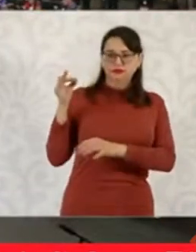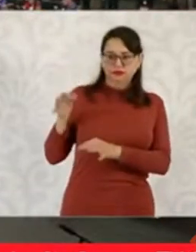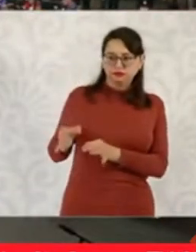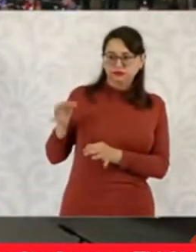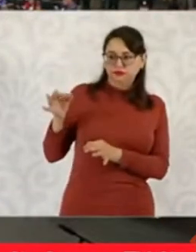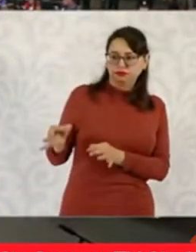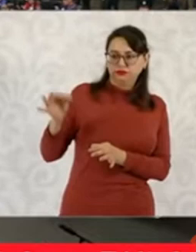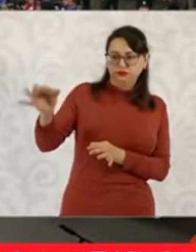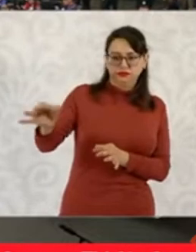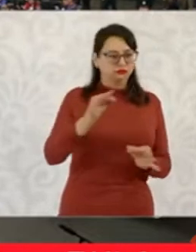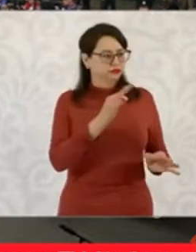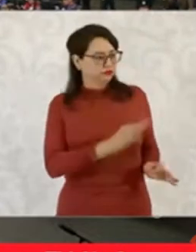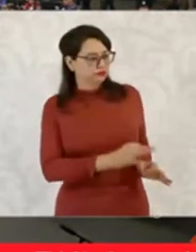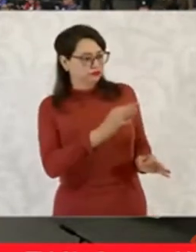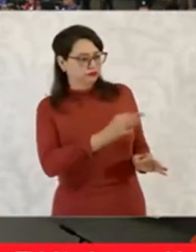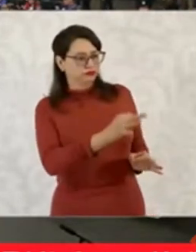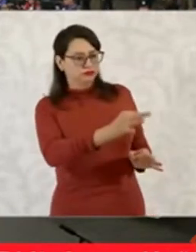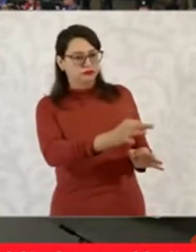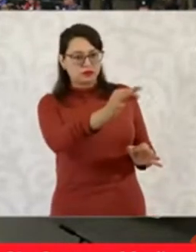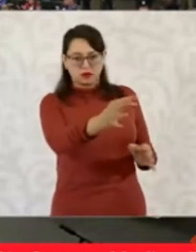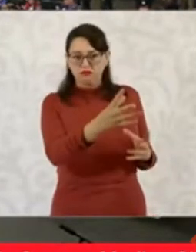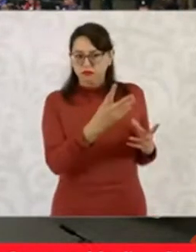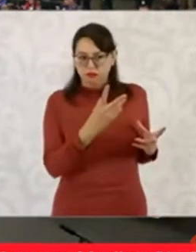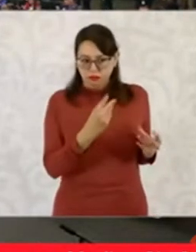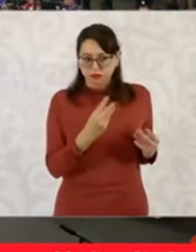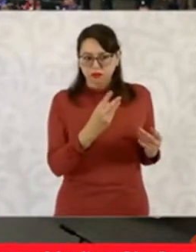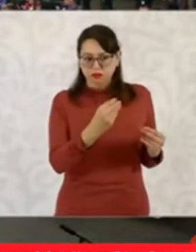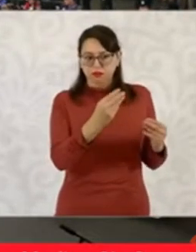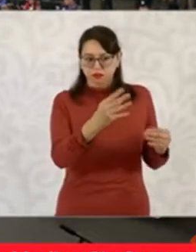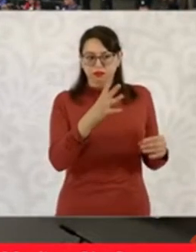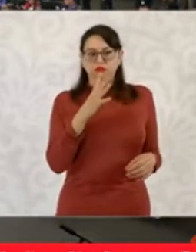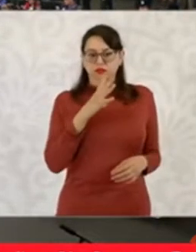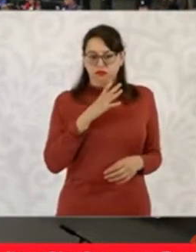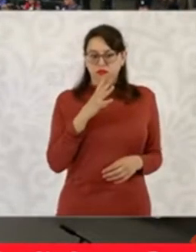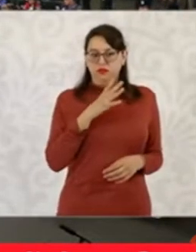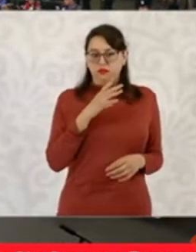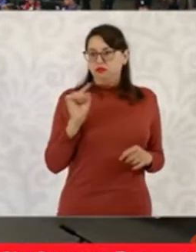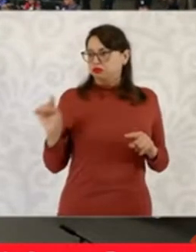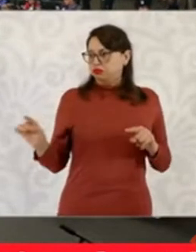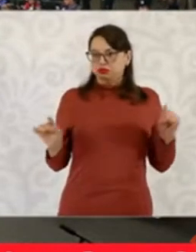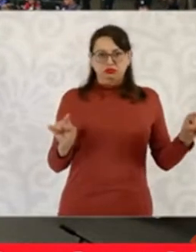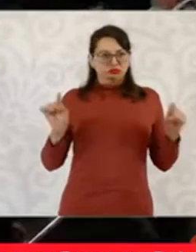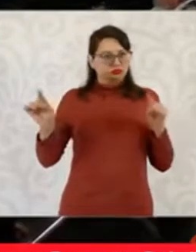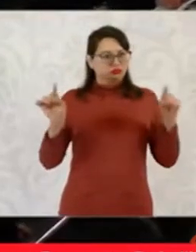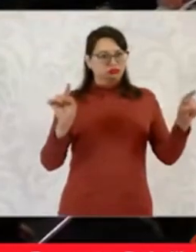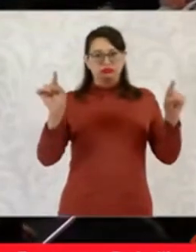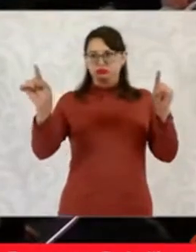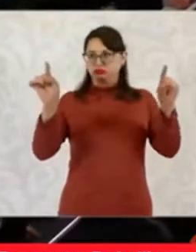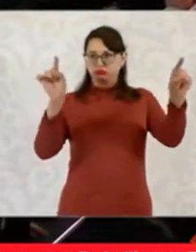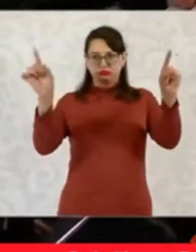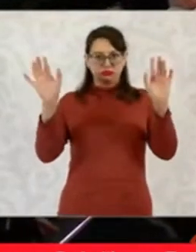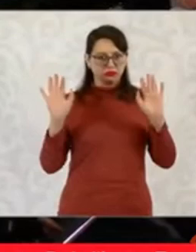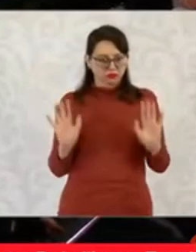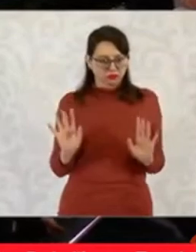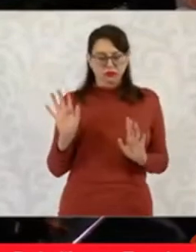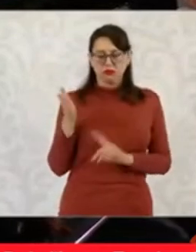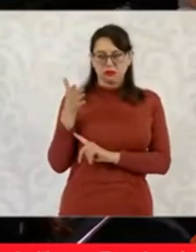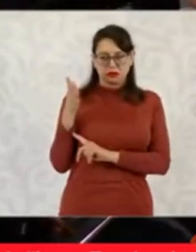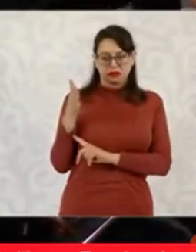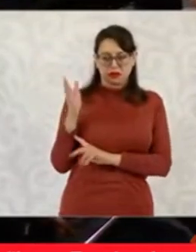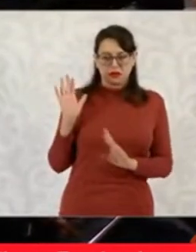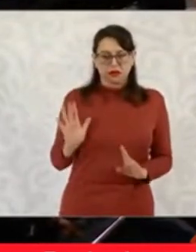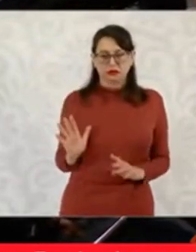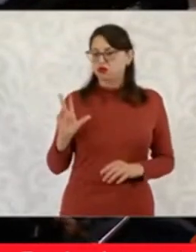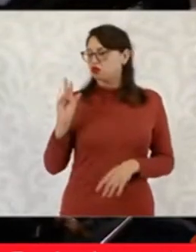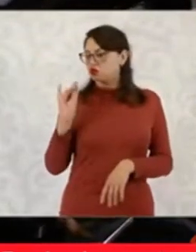lado derecho y del lado izquierdo, bastantes determinadas, digamos, regadas, ¿no? En este tipo de posiciones de